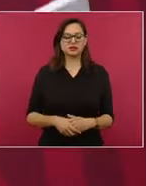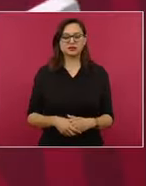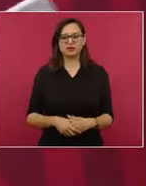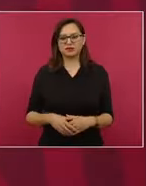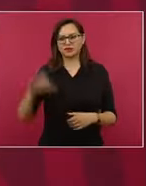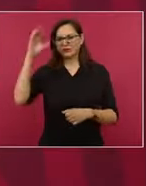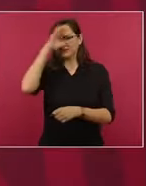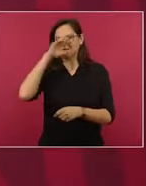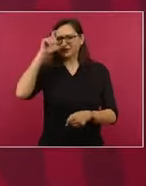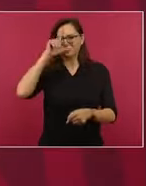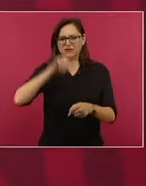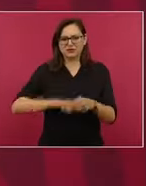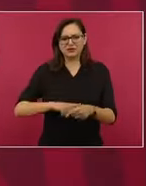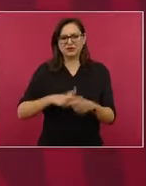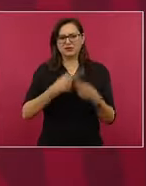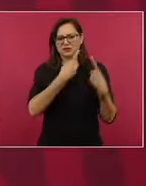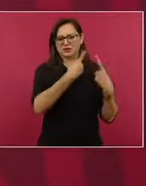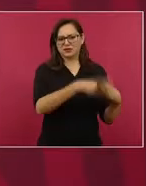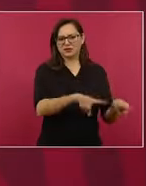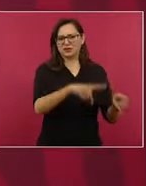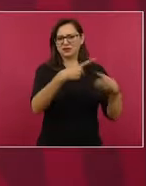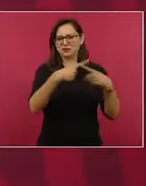De culturas,